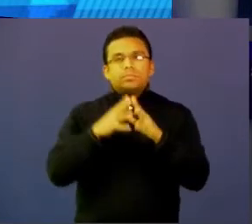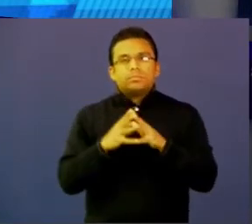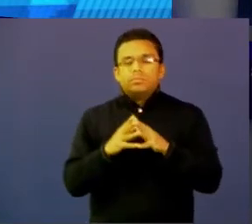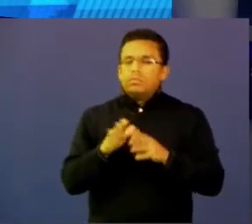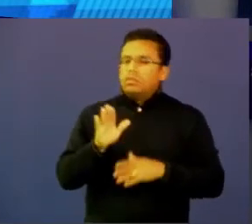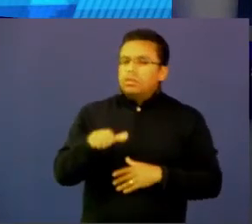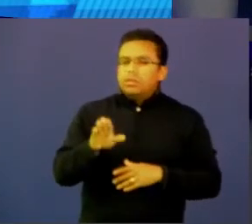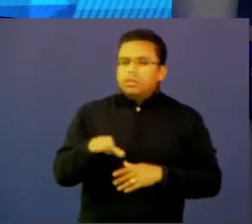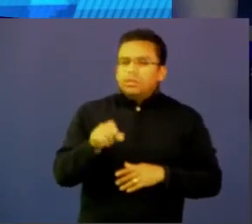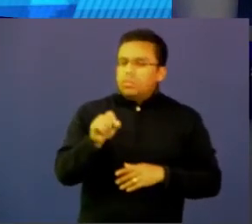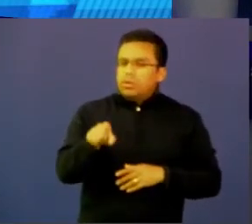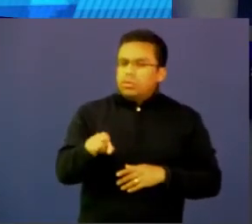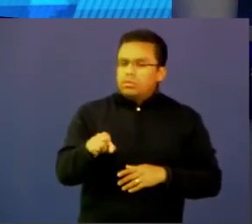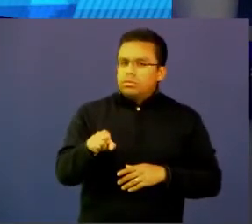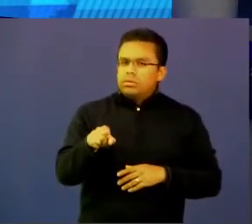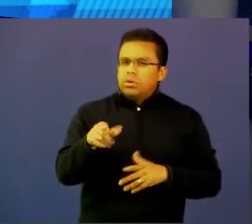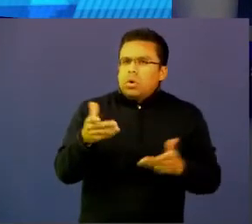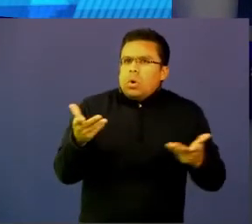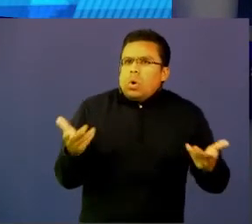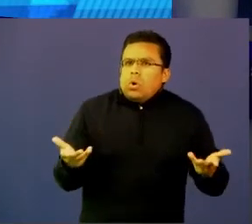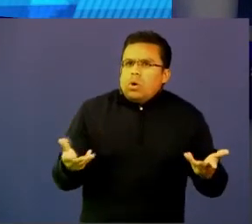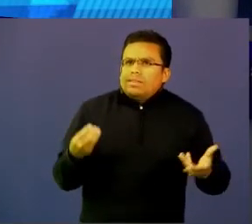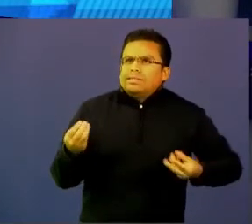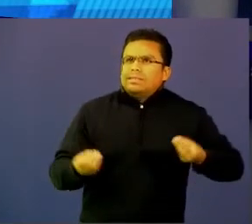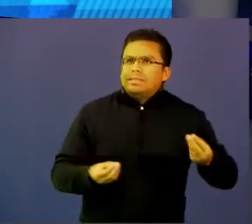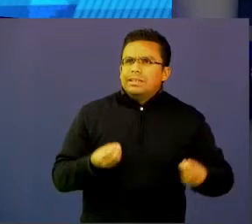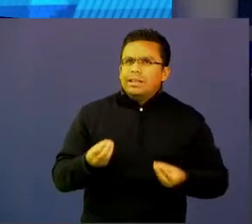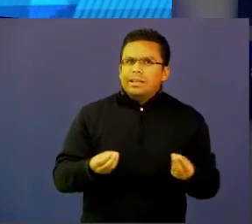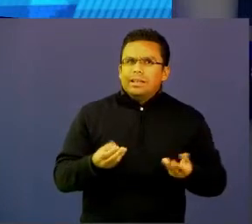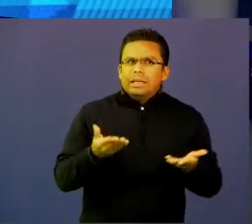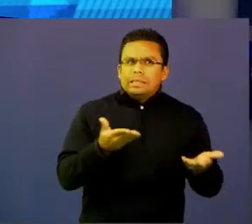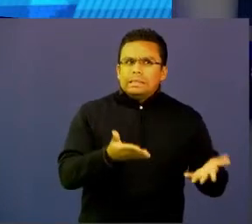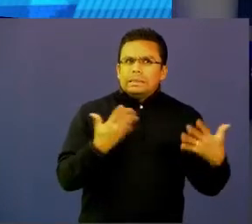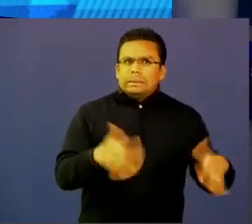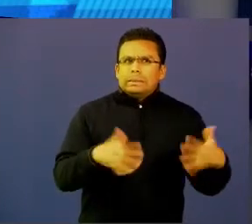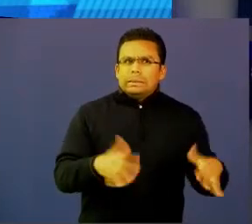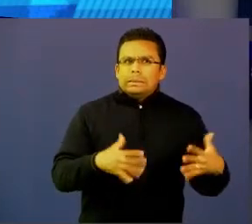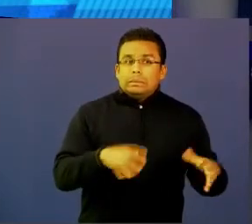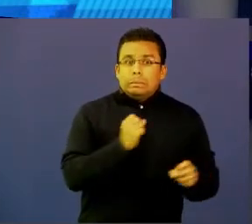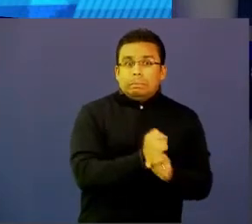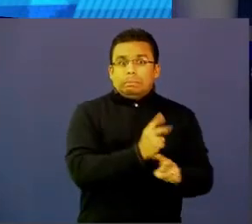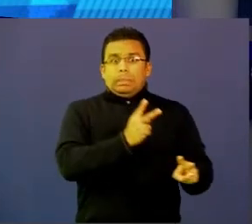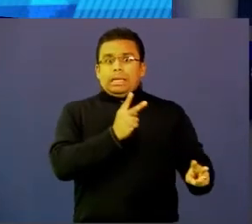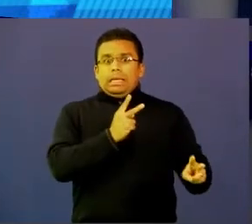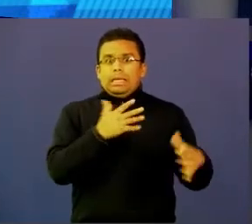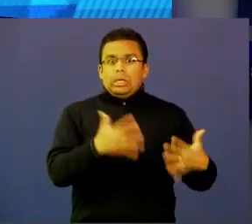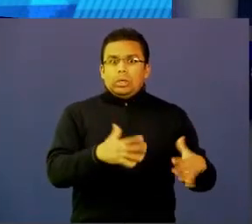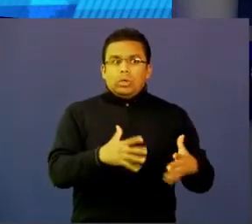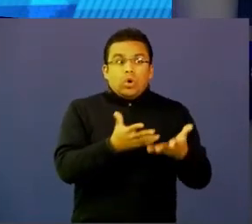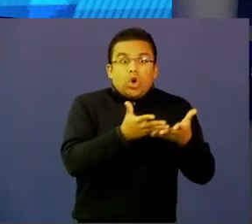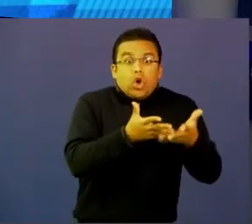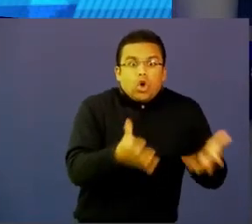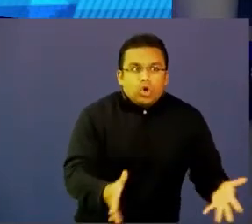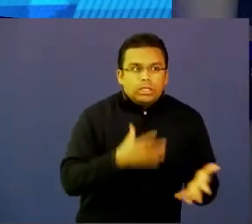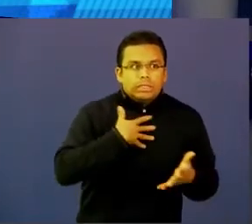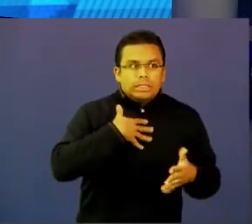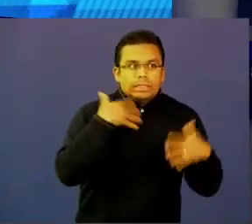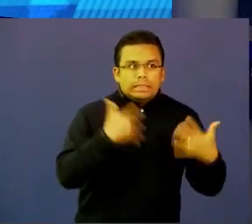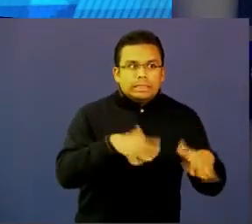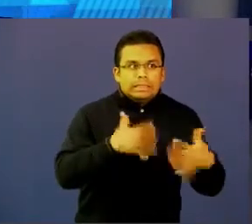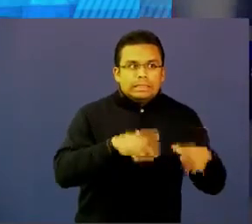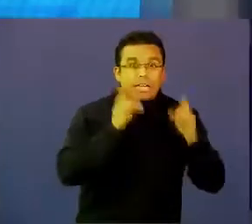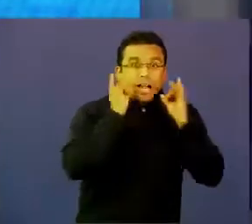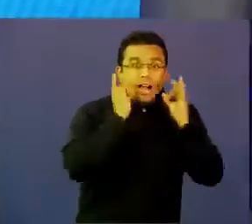¿cómo hacemos de estos peligros ventajas, de estos riesgos que entrañan las TIC, podemos convertirlos en